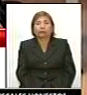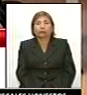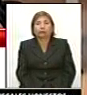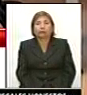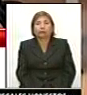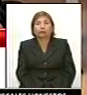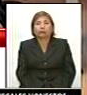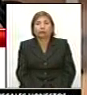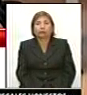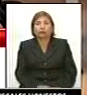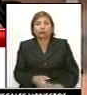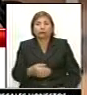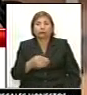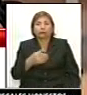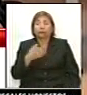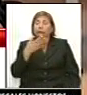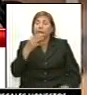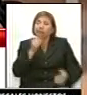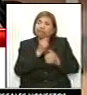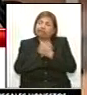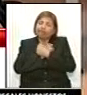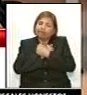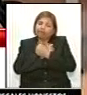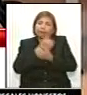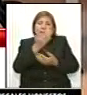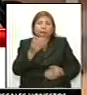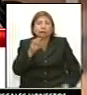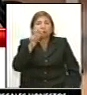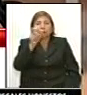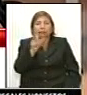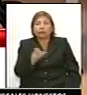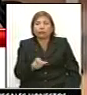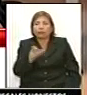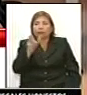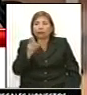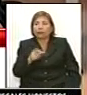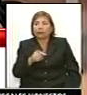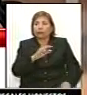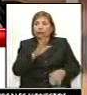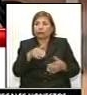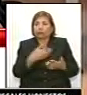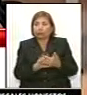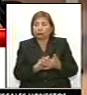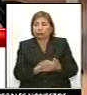juzgar la afectividad de las personas, ¿okay? Sobre todo